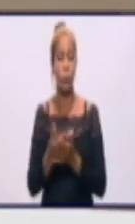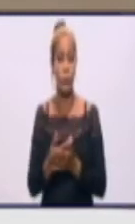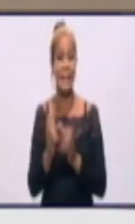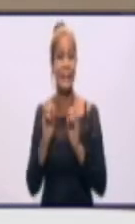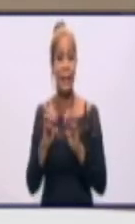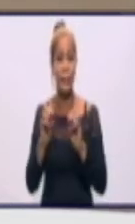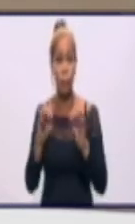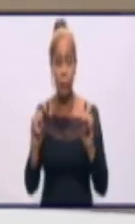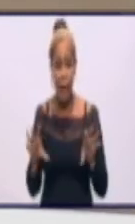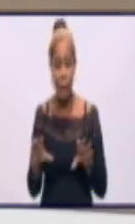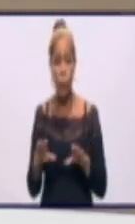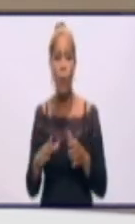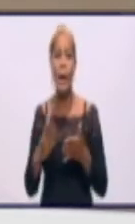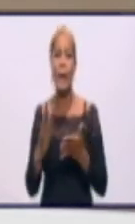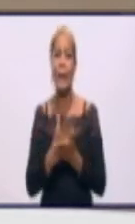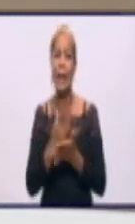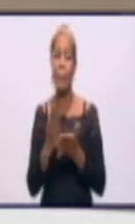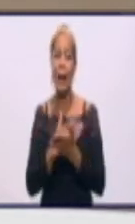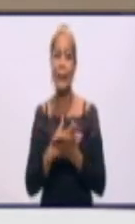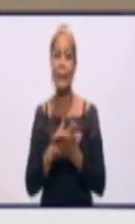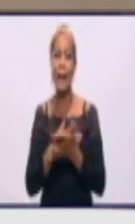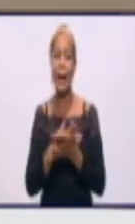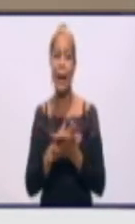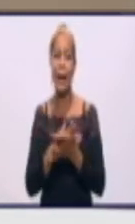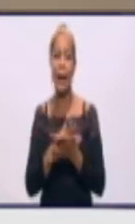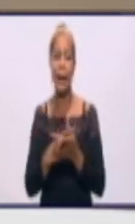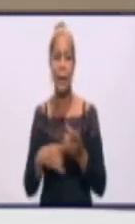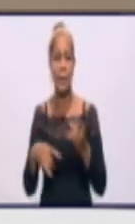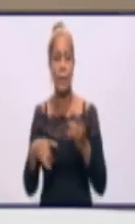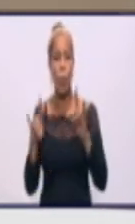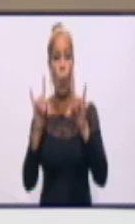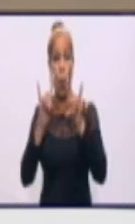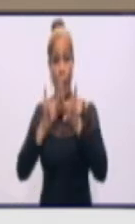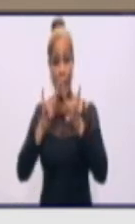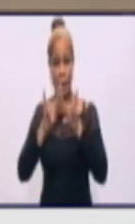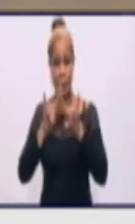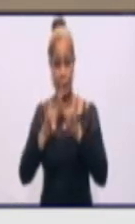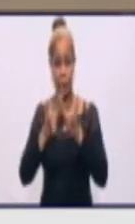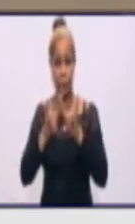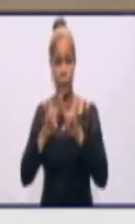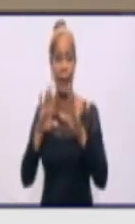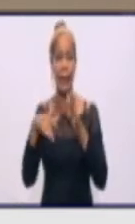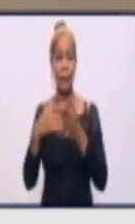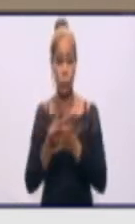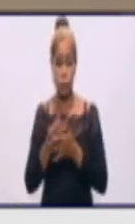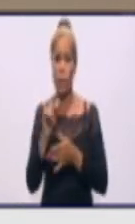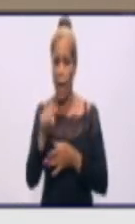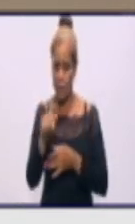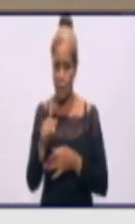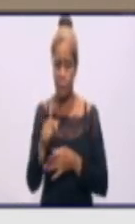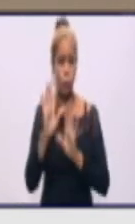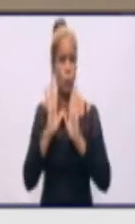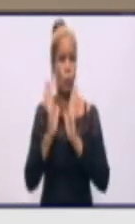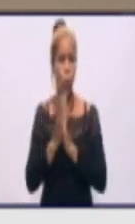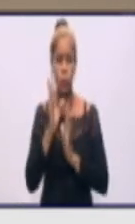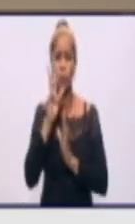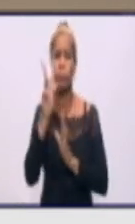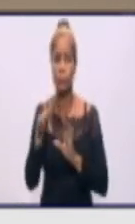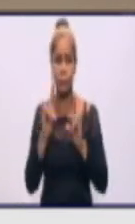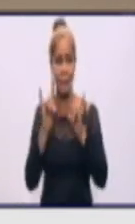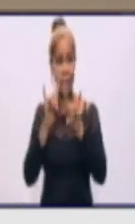en la página web de nuestro instituto, del IPF. Vamos a divulgarlo en nuestra página web de la dirección